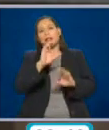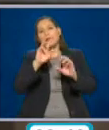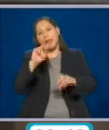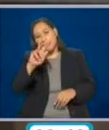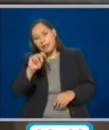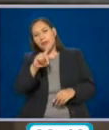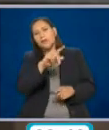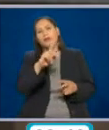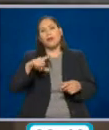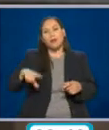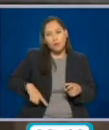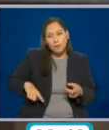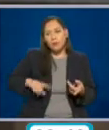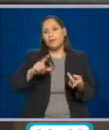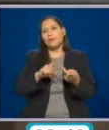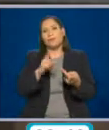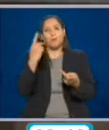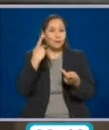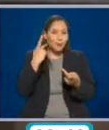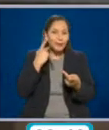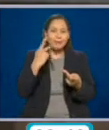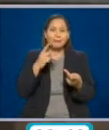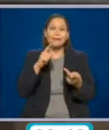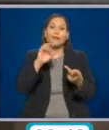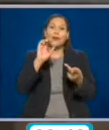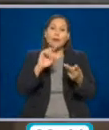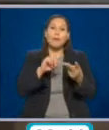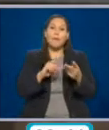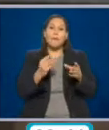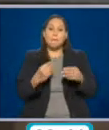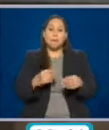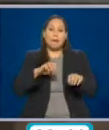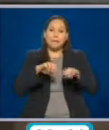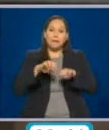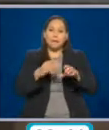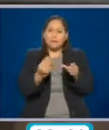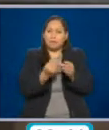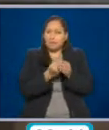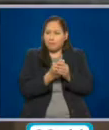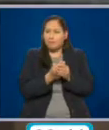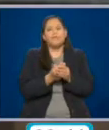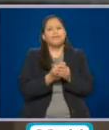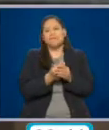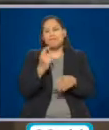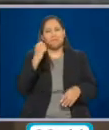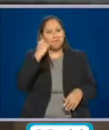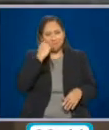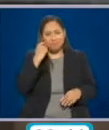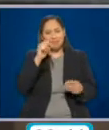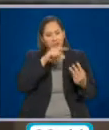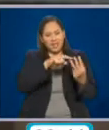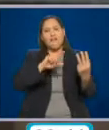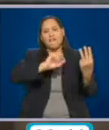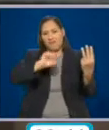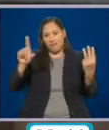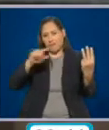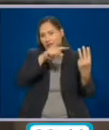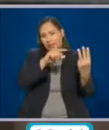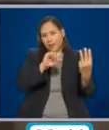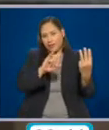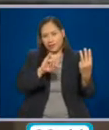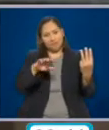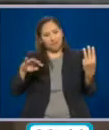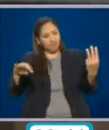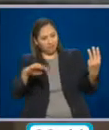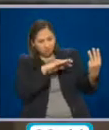del ámbito gubernamental, político o del ámbito privado, empresarios que pudieran en algún momento dado haberse involucrado en